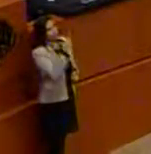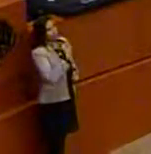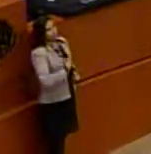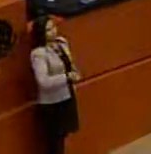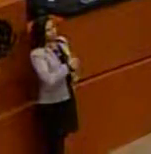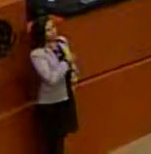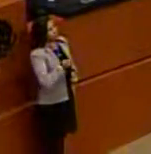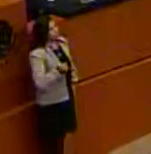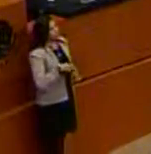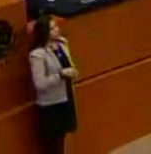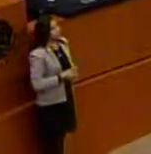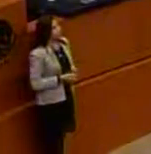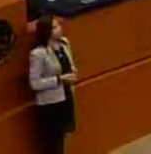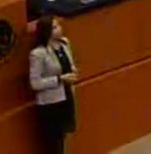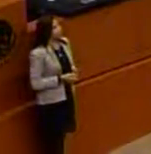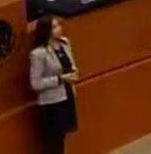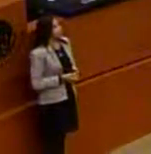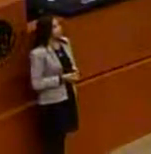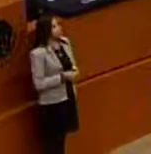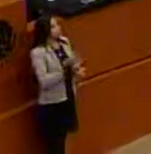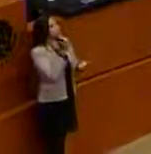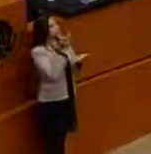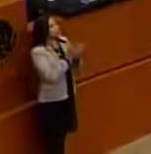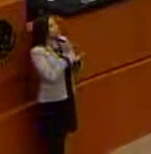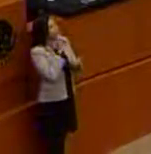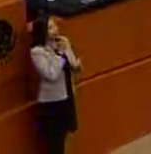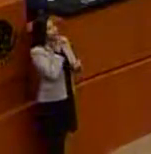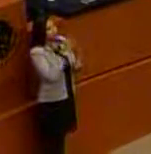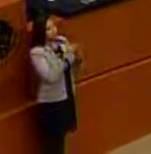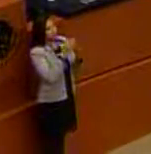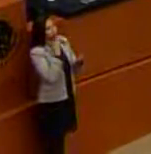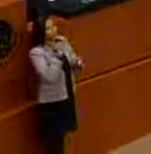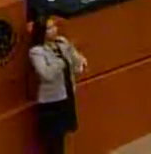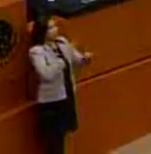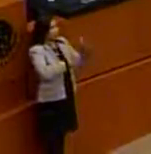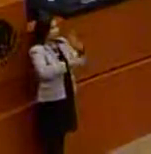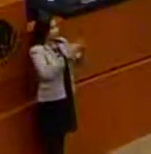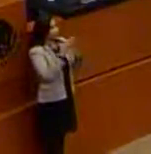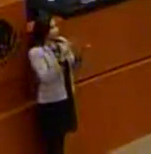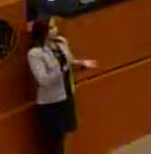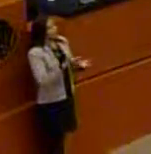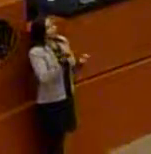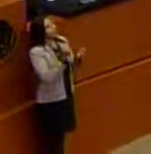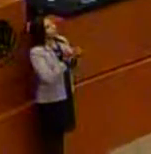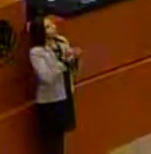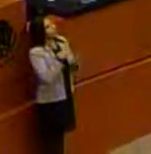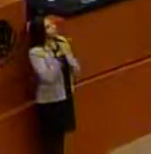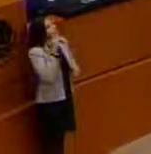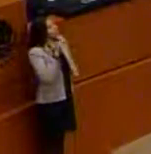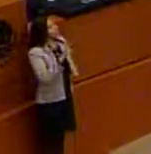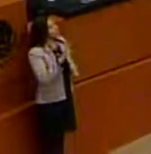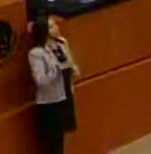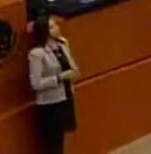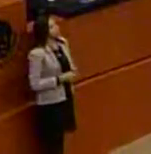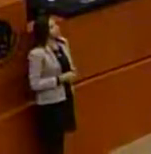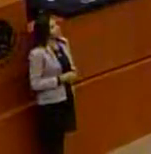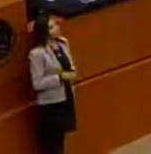el caso de Suiza, pues no solamente le doy la bienvenida, sino que veo